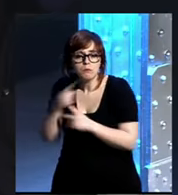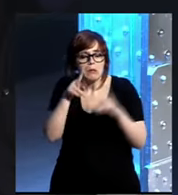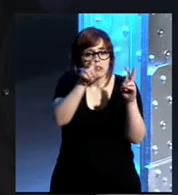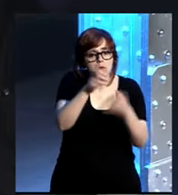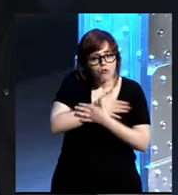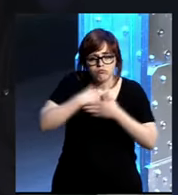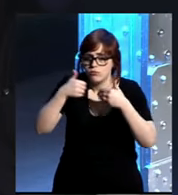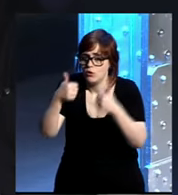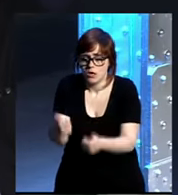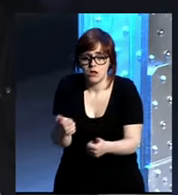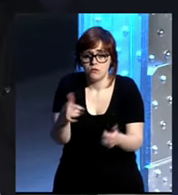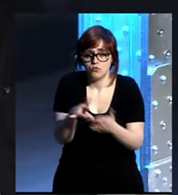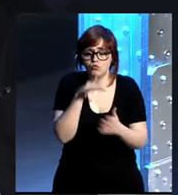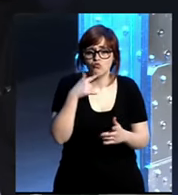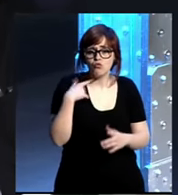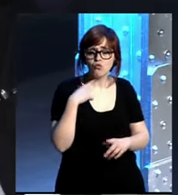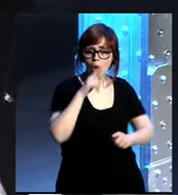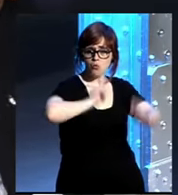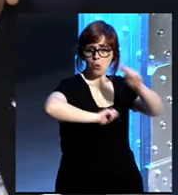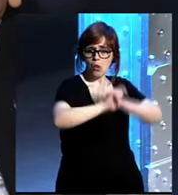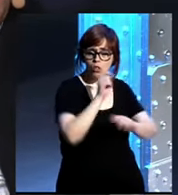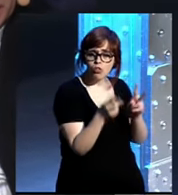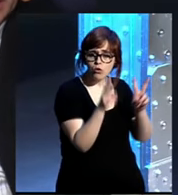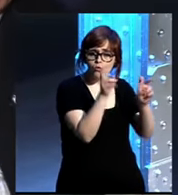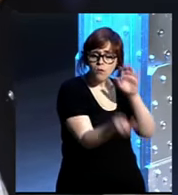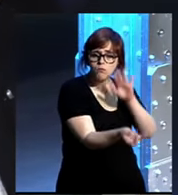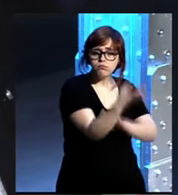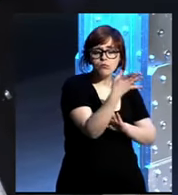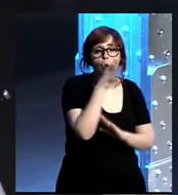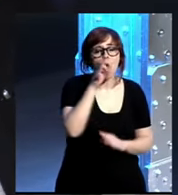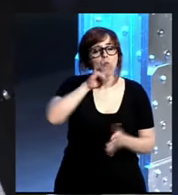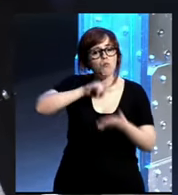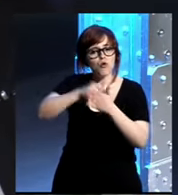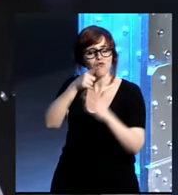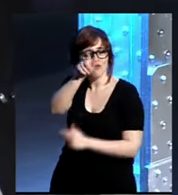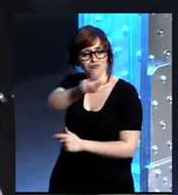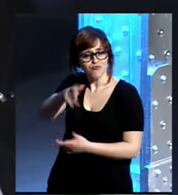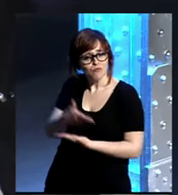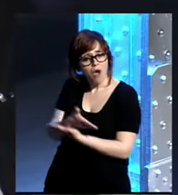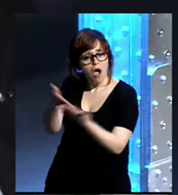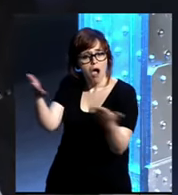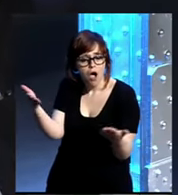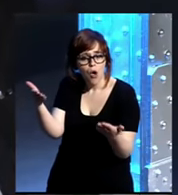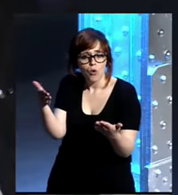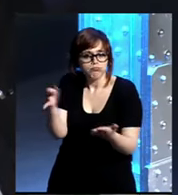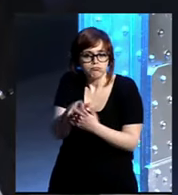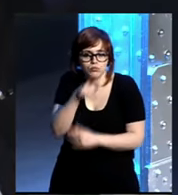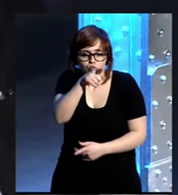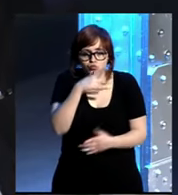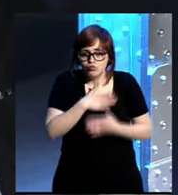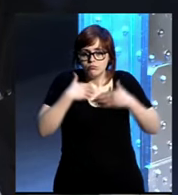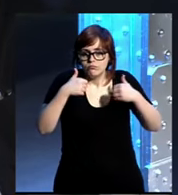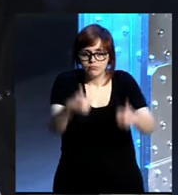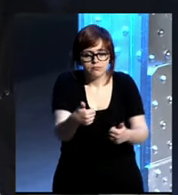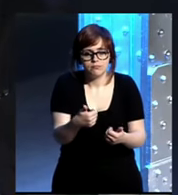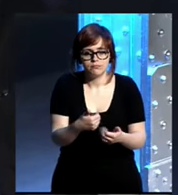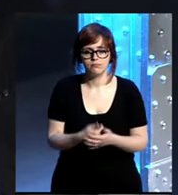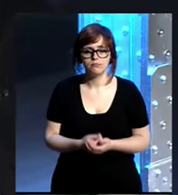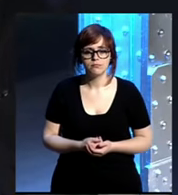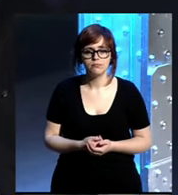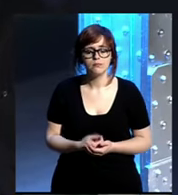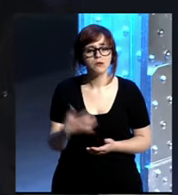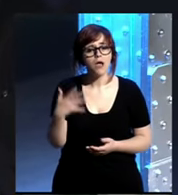el lanzamiento de una iniciativa que quieres que se convierta en iniciativa popular, pasando por lo que tú quieras. Y de hecho